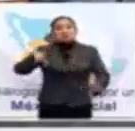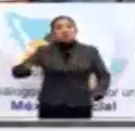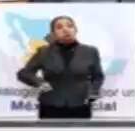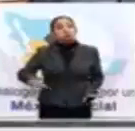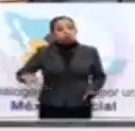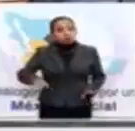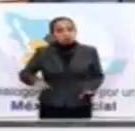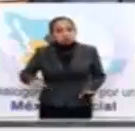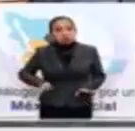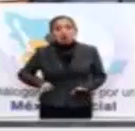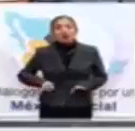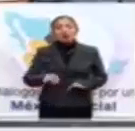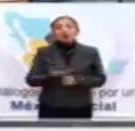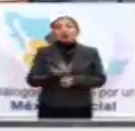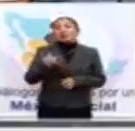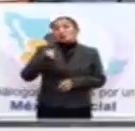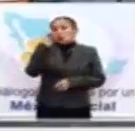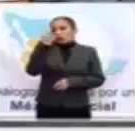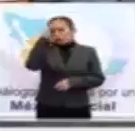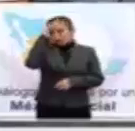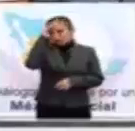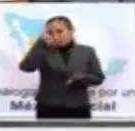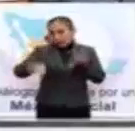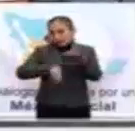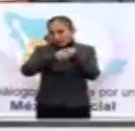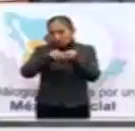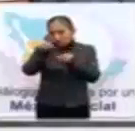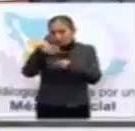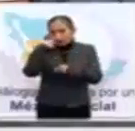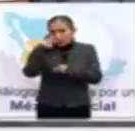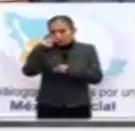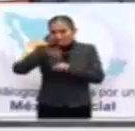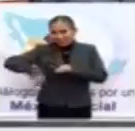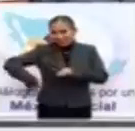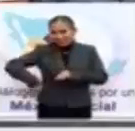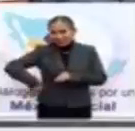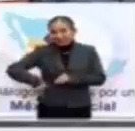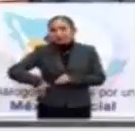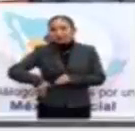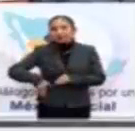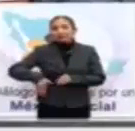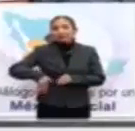interesantes. Y una reflexión adicional a lo que acabas de decir,